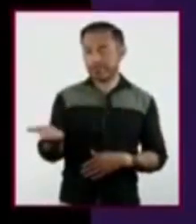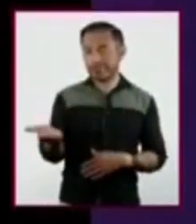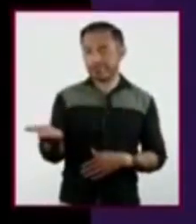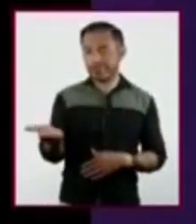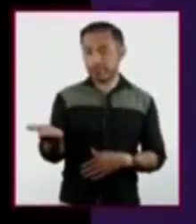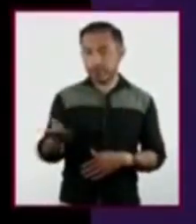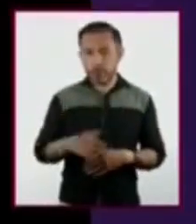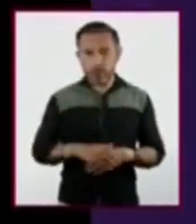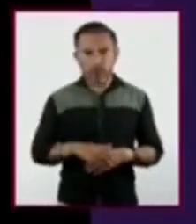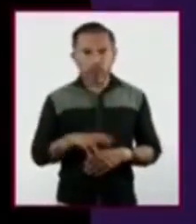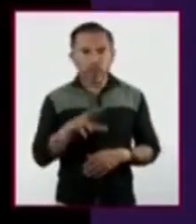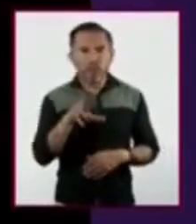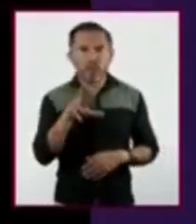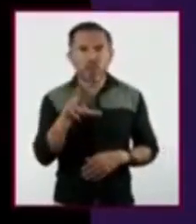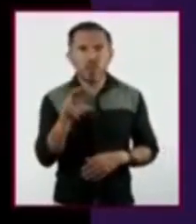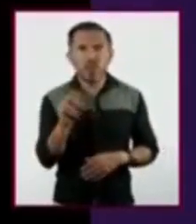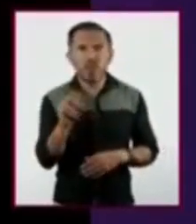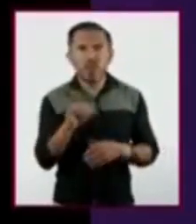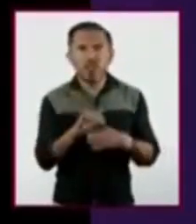$30?